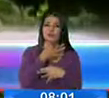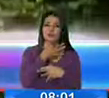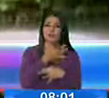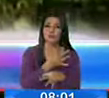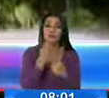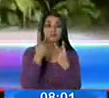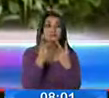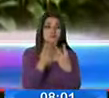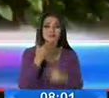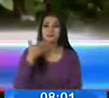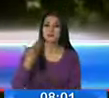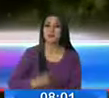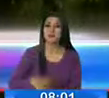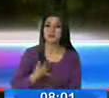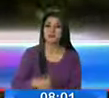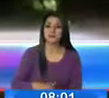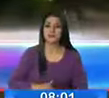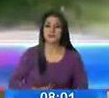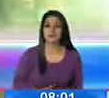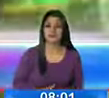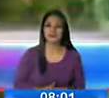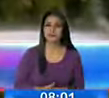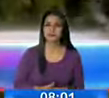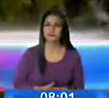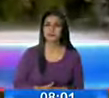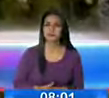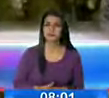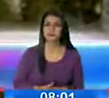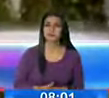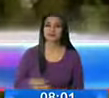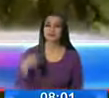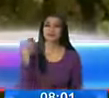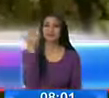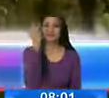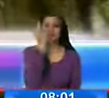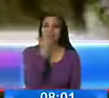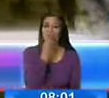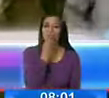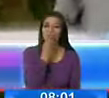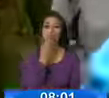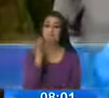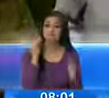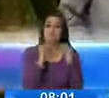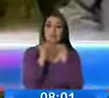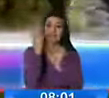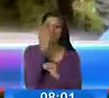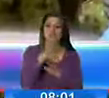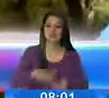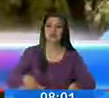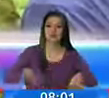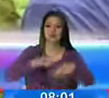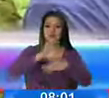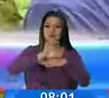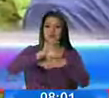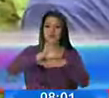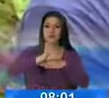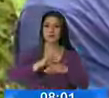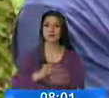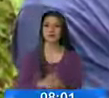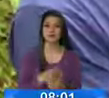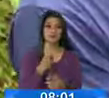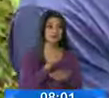palabras describen lo que sus ojos pudieron apreciar. Hermoso, sí. Es lo más lindo que hay aquí en el Ecuador.